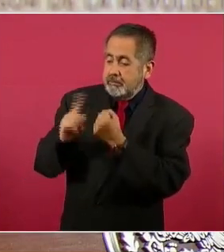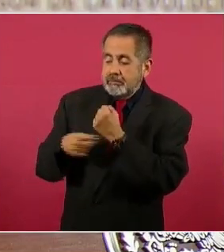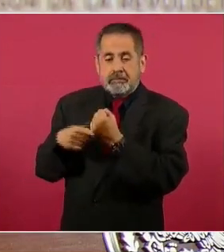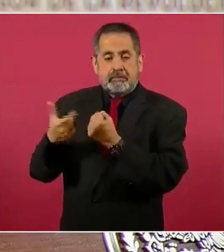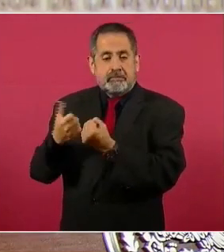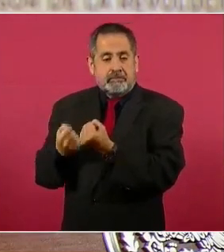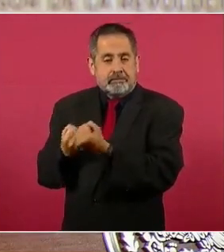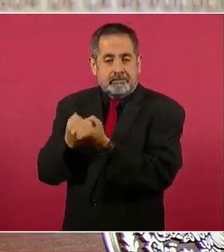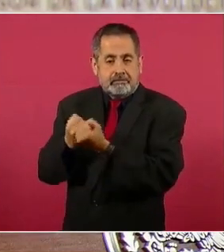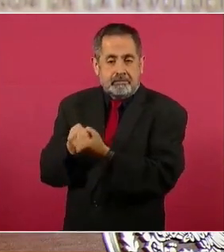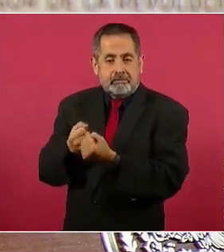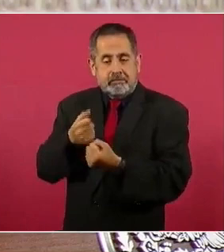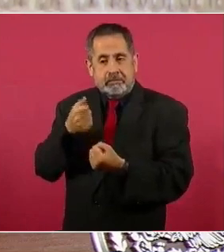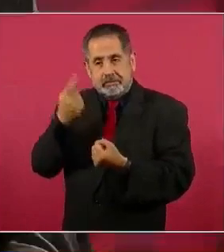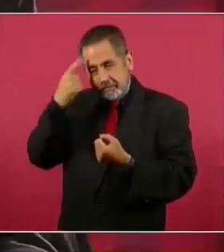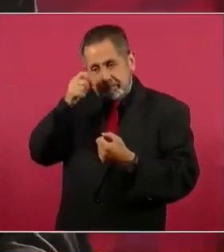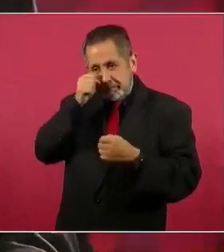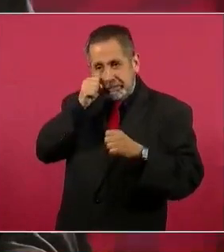fortaleza, sin embargo,